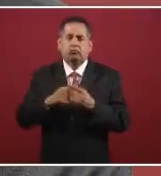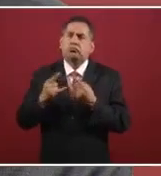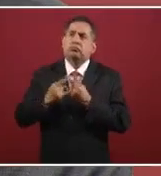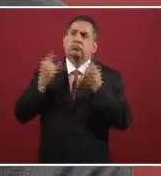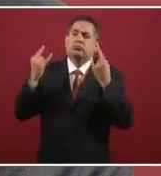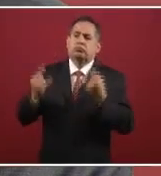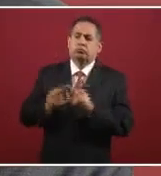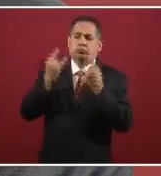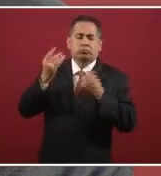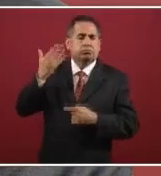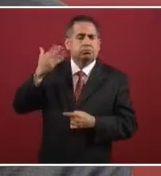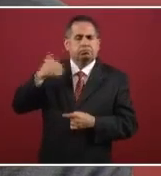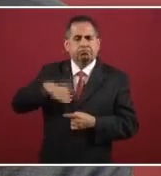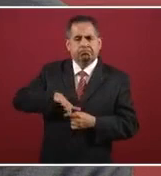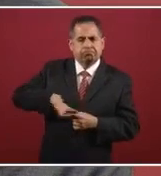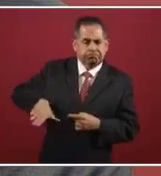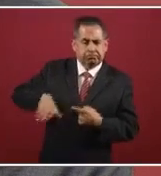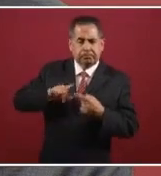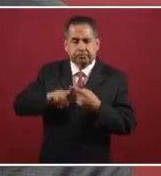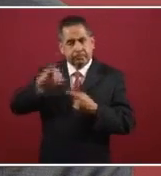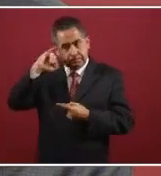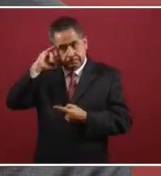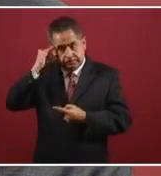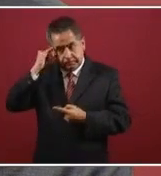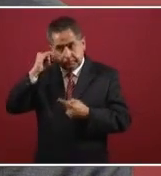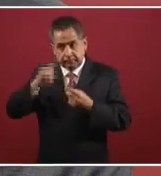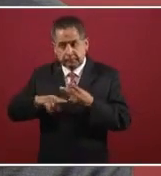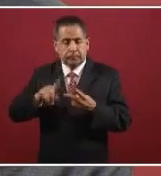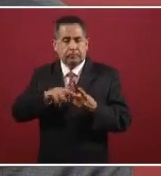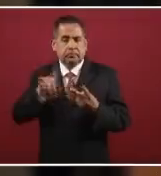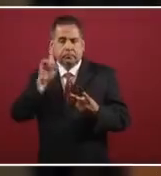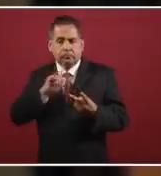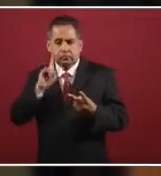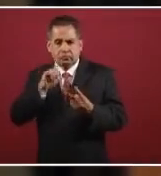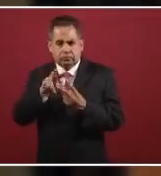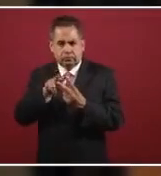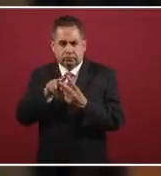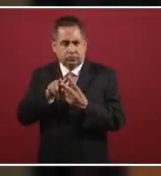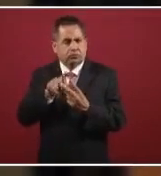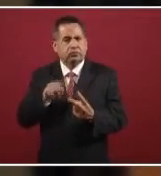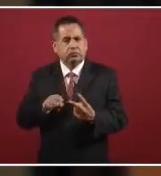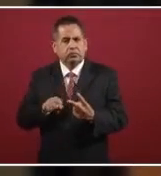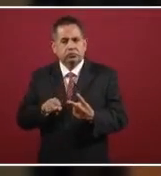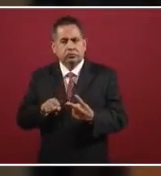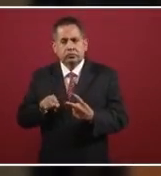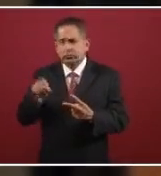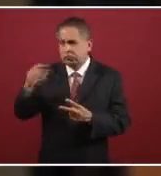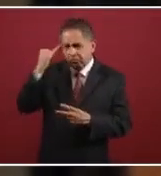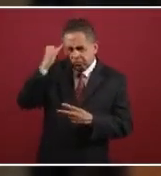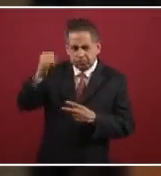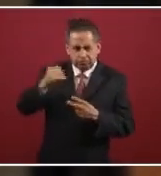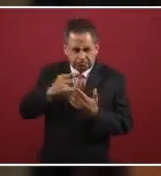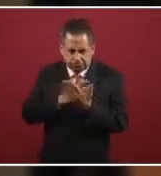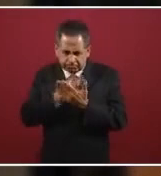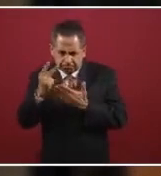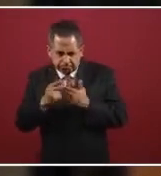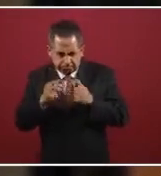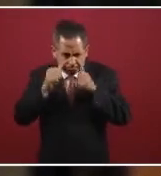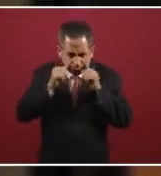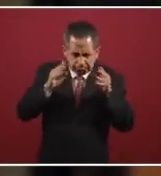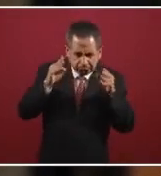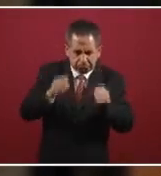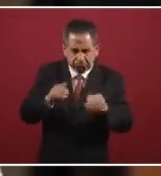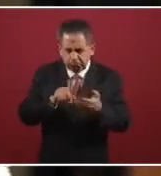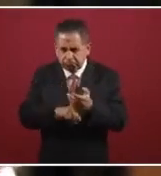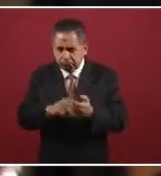históricamente excluidos, los indígenas y las mujeres. Dentro de esa estrategia hay programas para